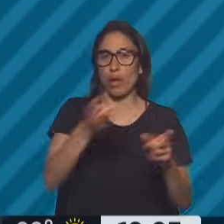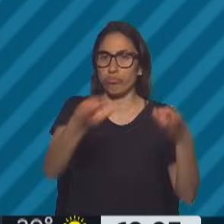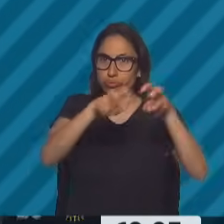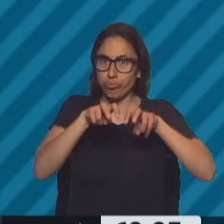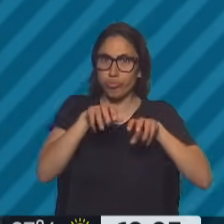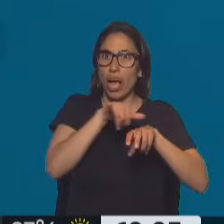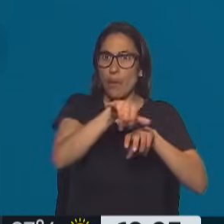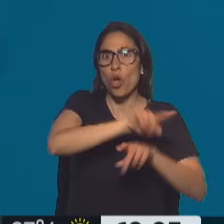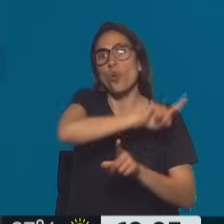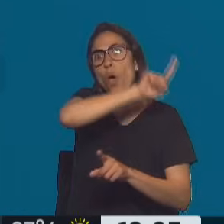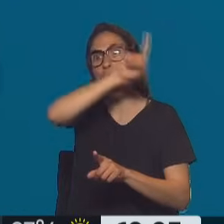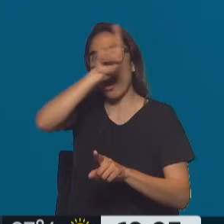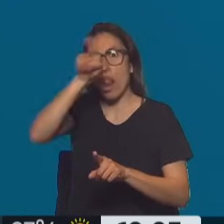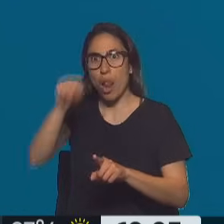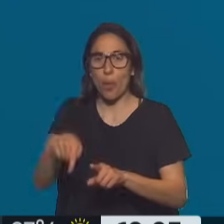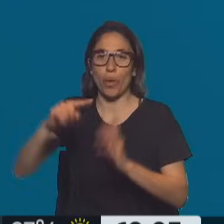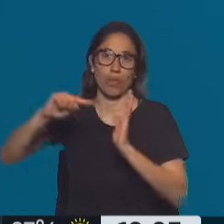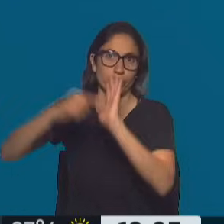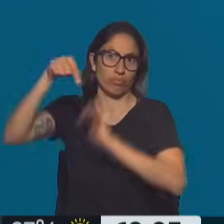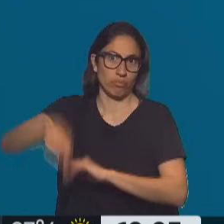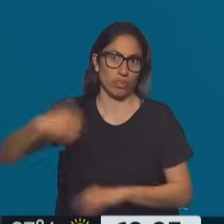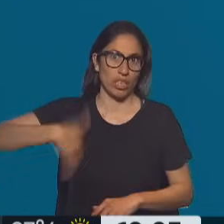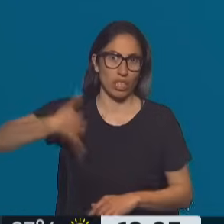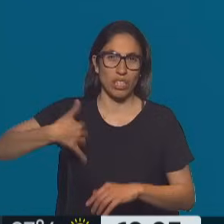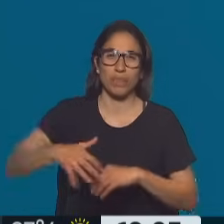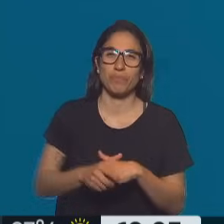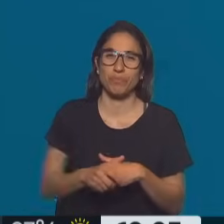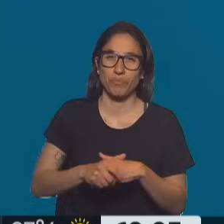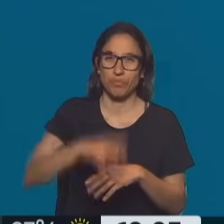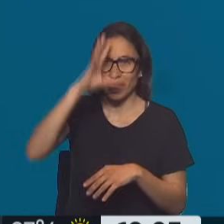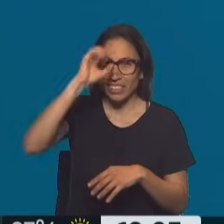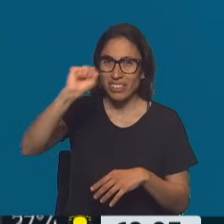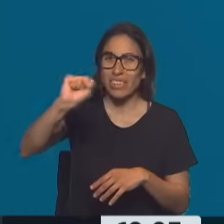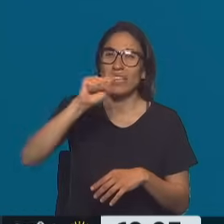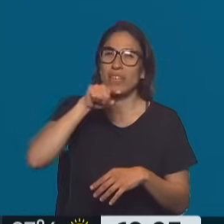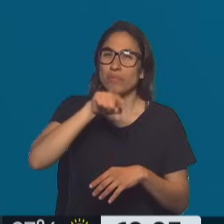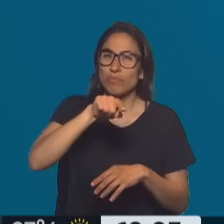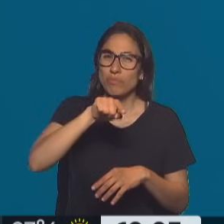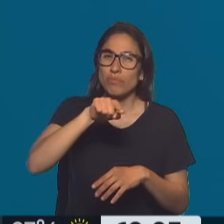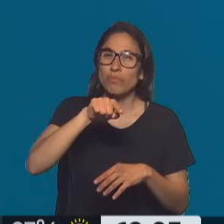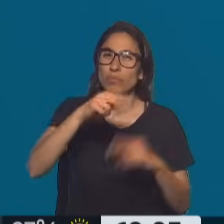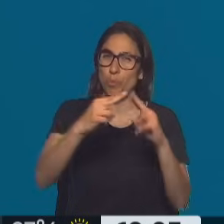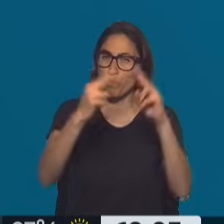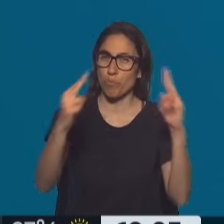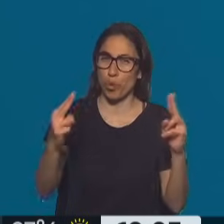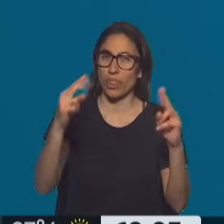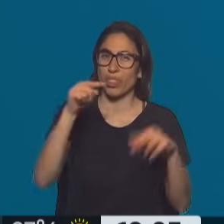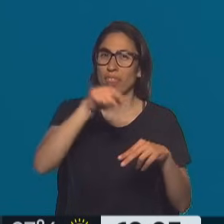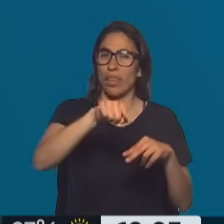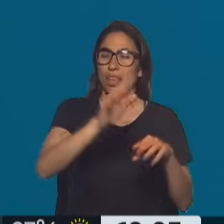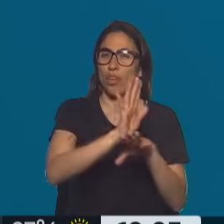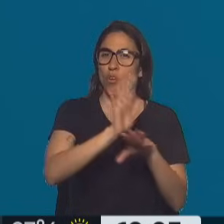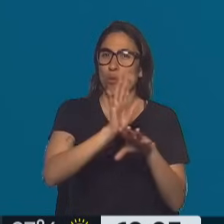argentinas con la coordinación de la cancillería y el Ministerio de defensa el puente aéreo telaviv Roma continúa su trabajo para evacuar a